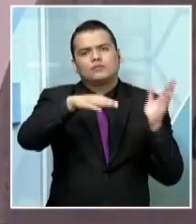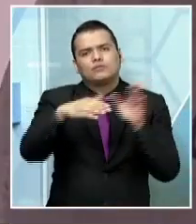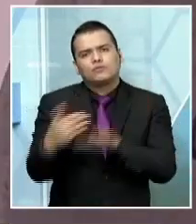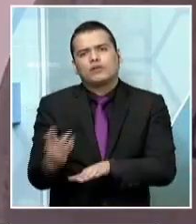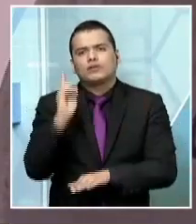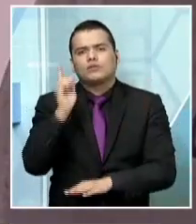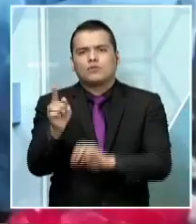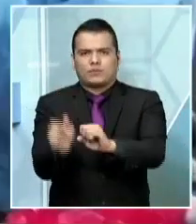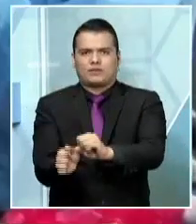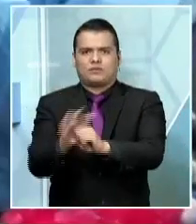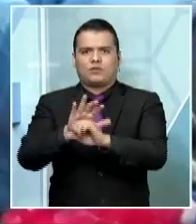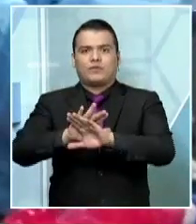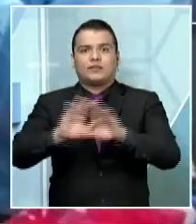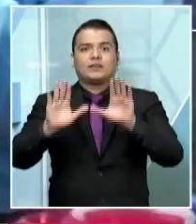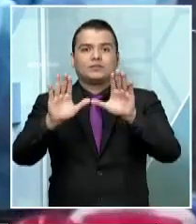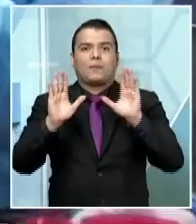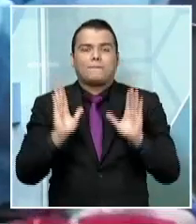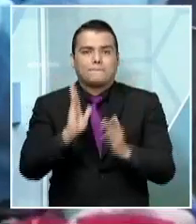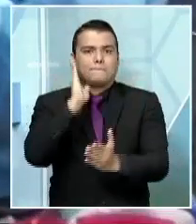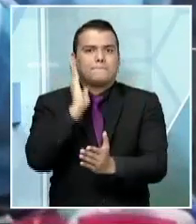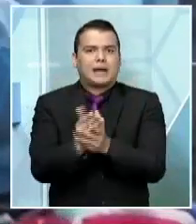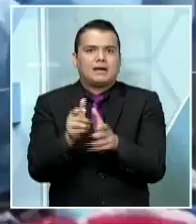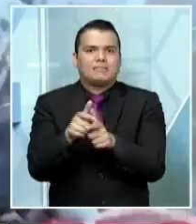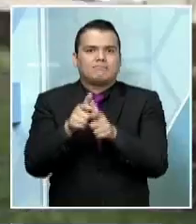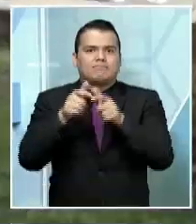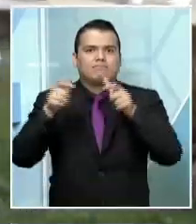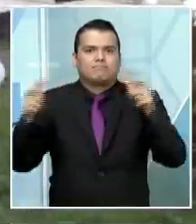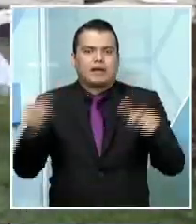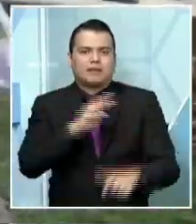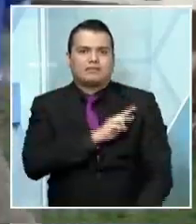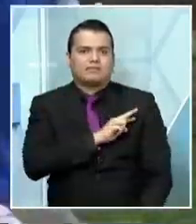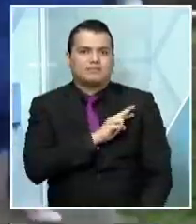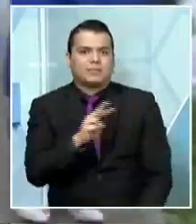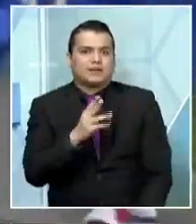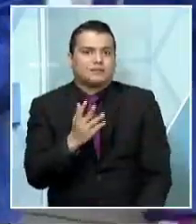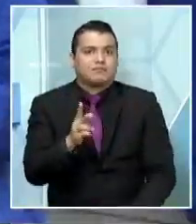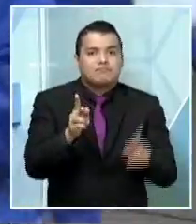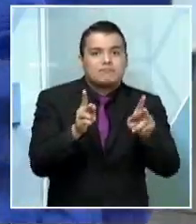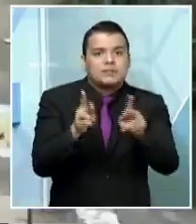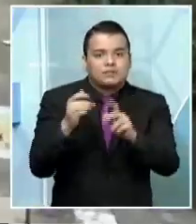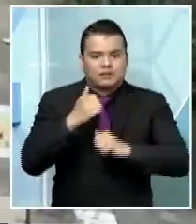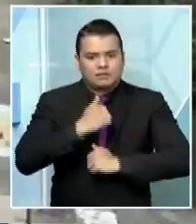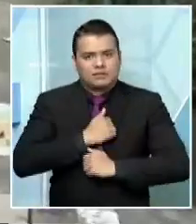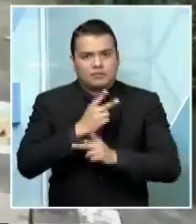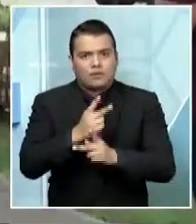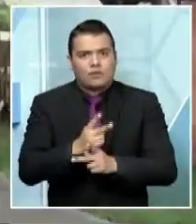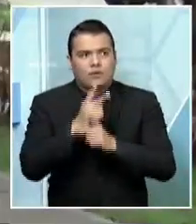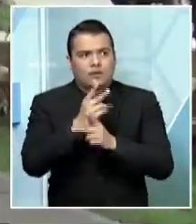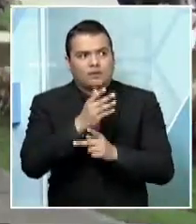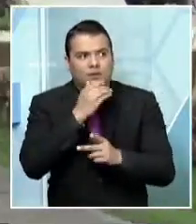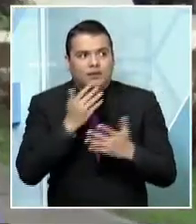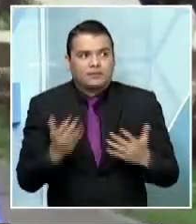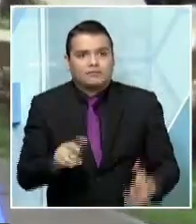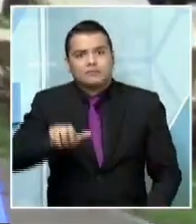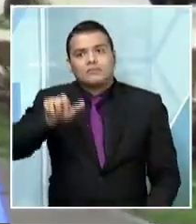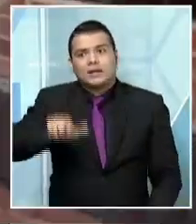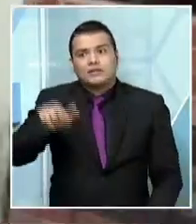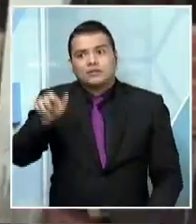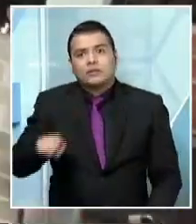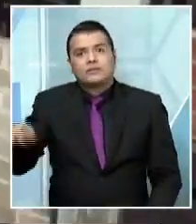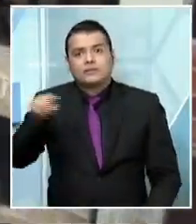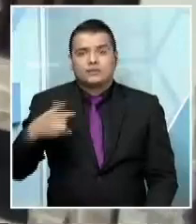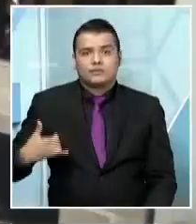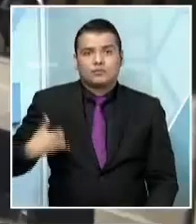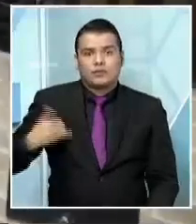del virus no dan tregua en el Valle del Cauca. El panorama es desalentador por la poca conciencia ciudadana y preocupa aún más que personas jóvenes también